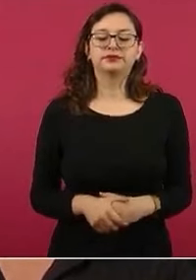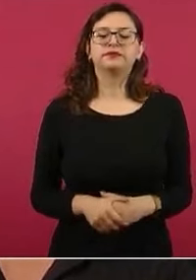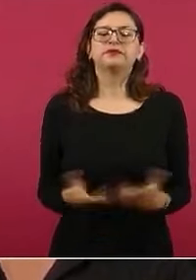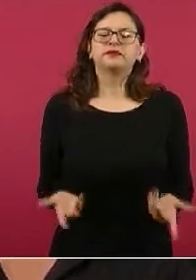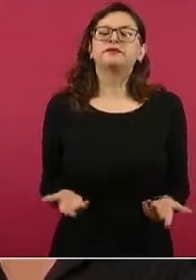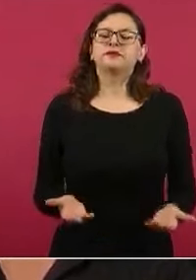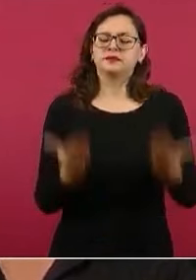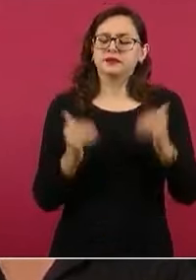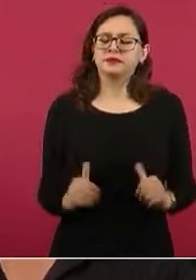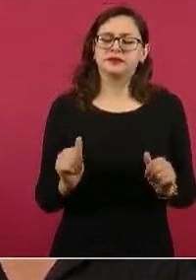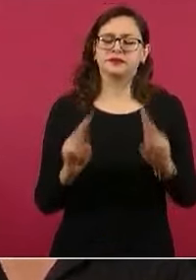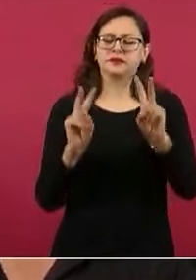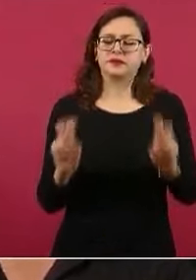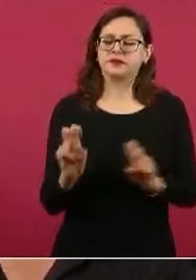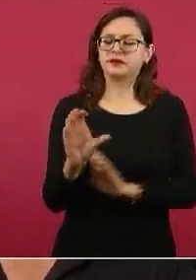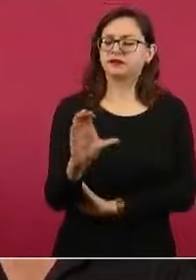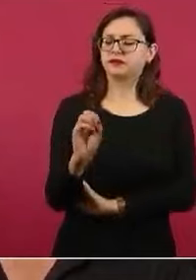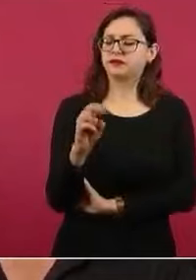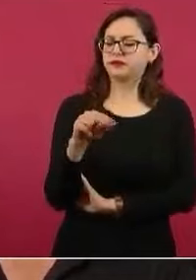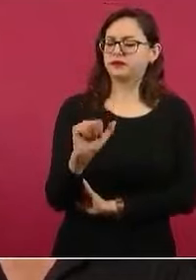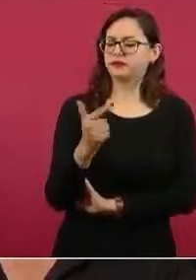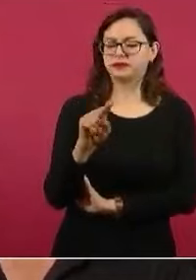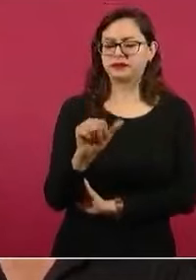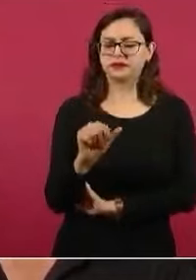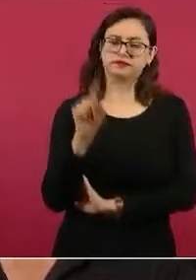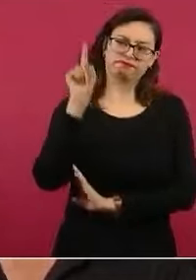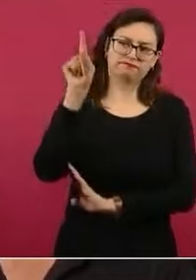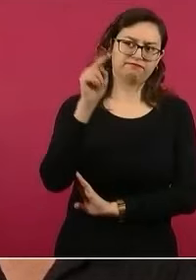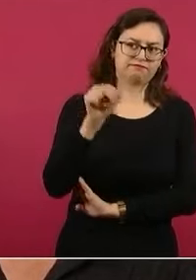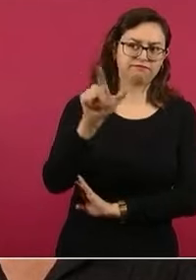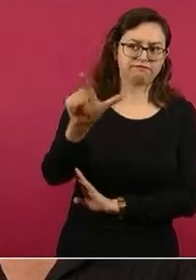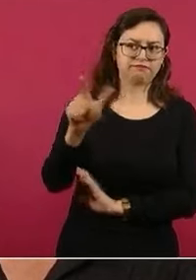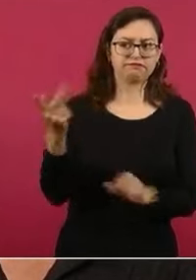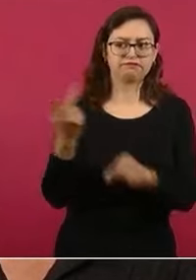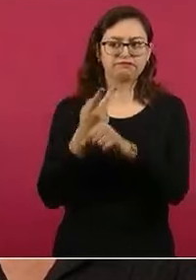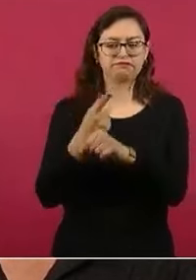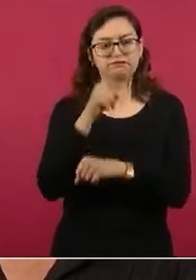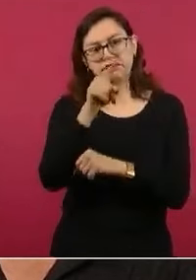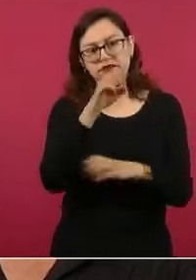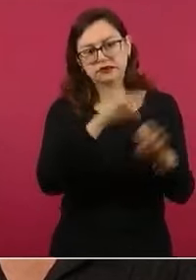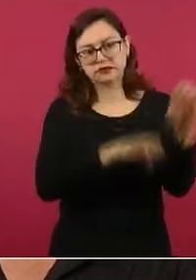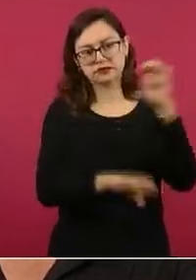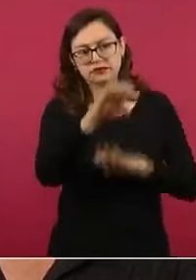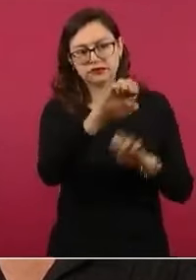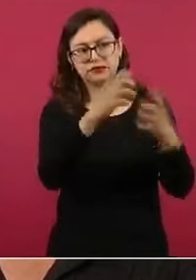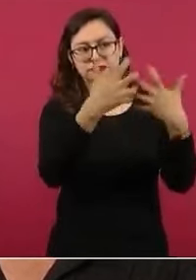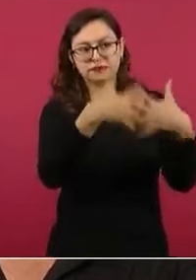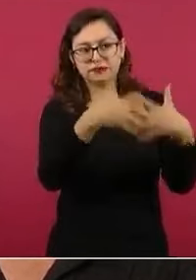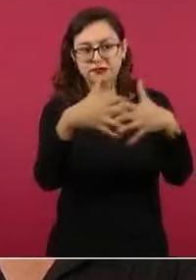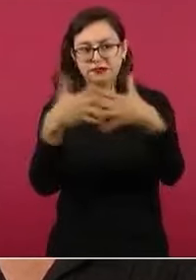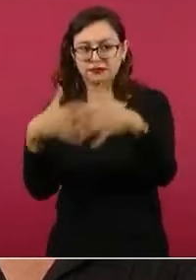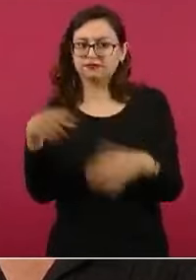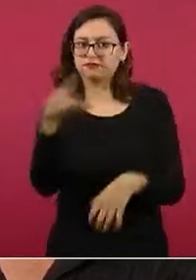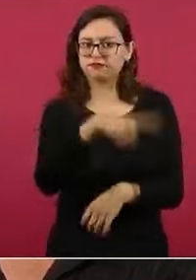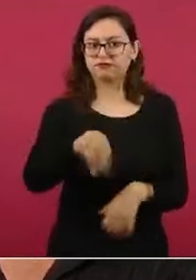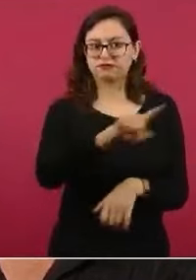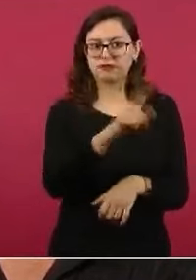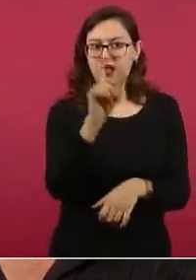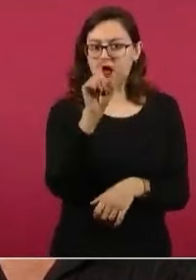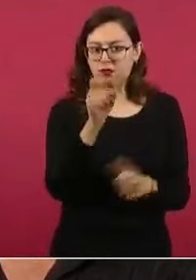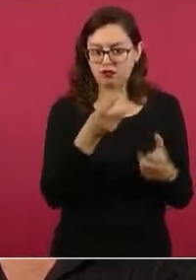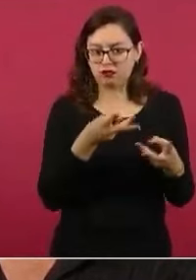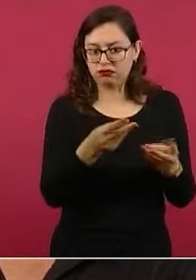realizar negociaciones, si así lo requiriera el gobierno de Nuevo León, con los empresarios para poder ayudar, que ellos